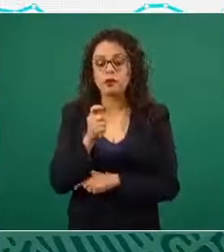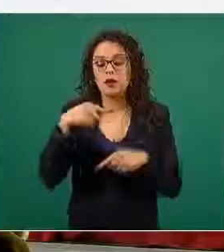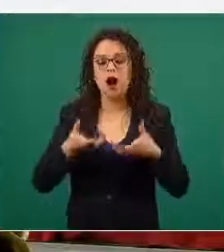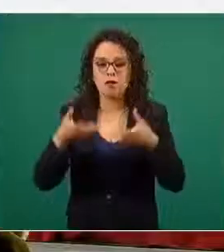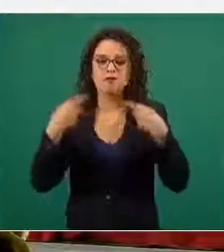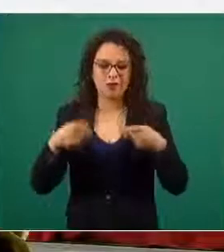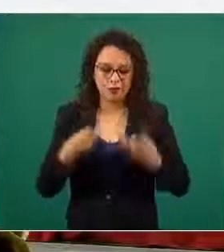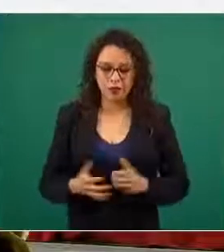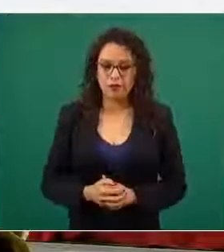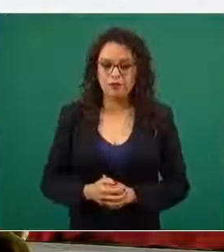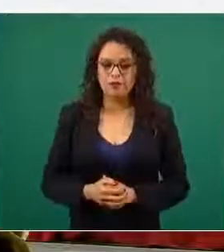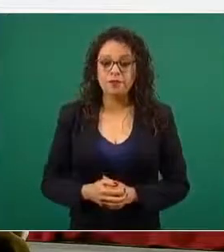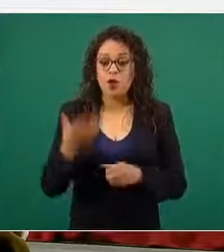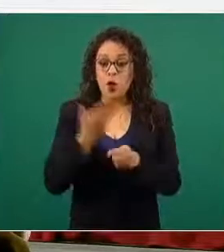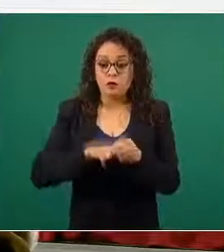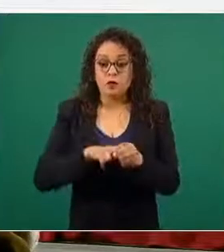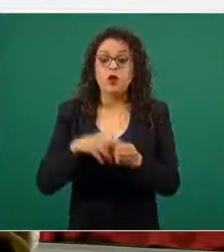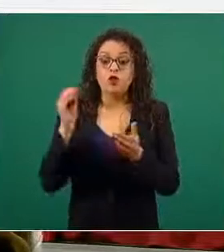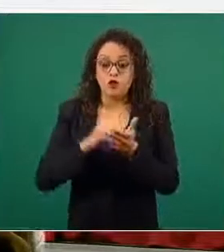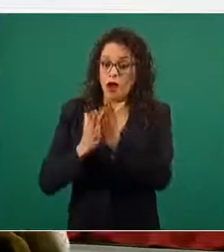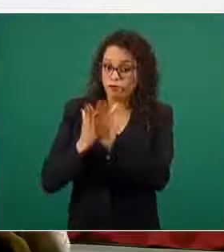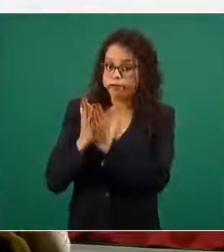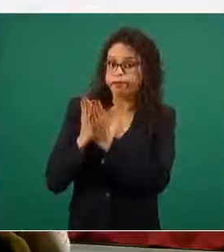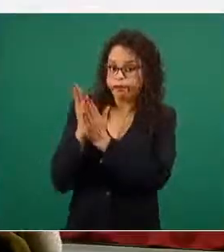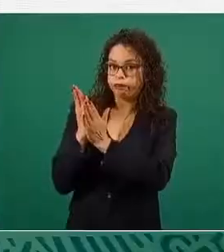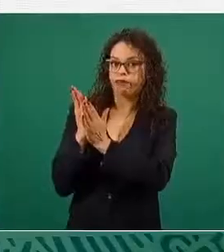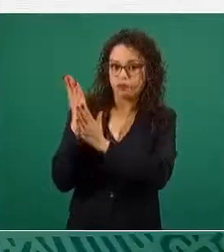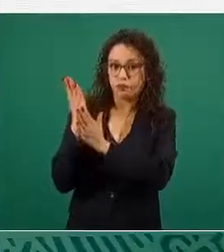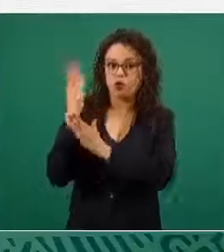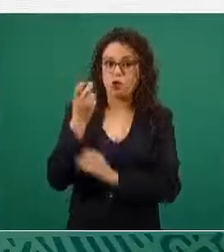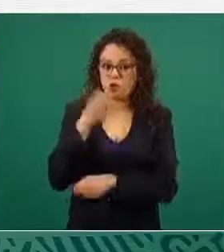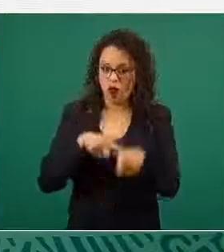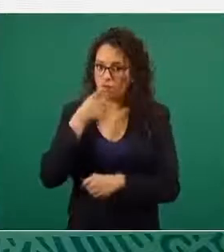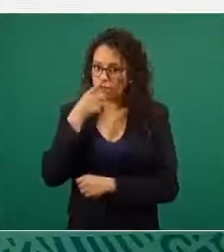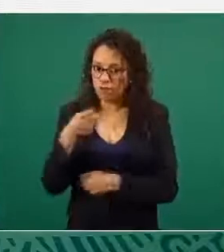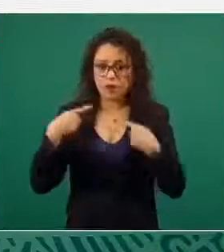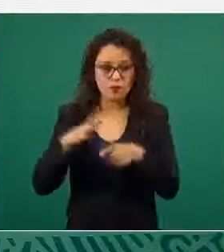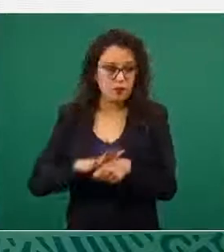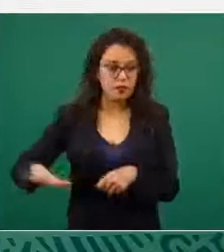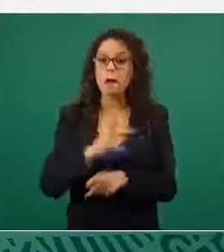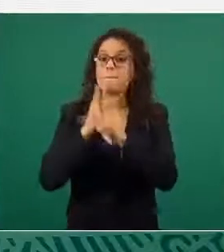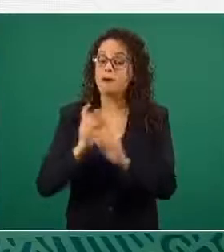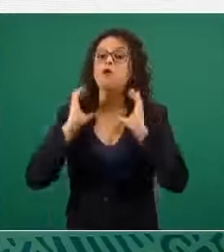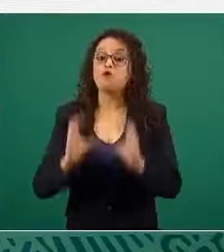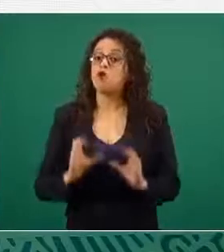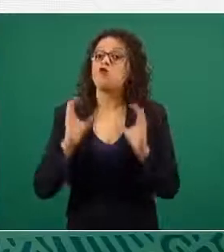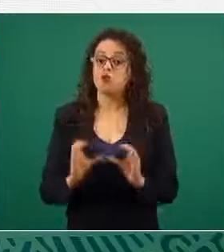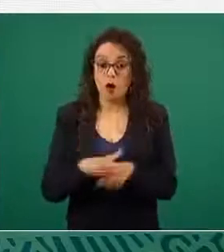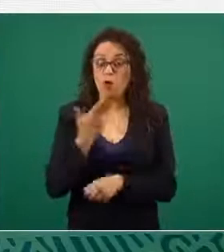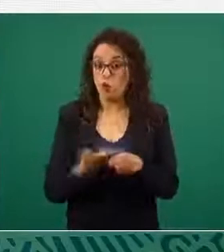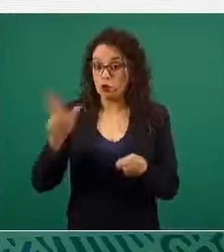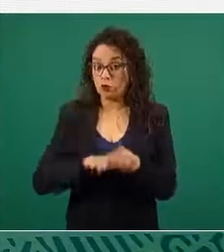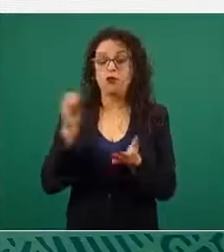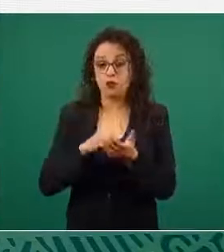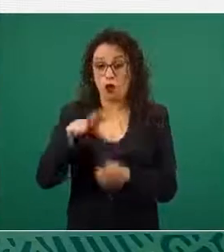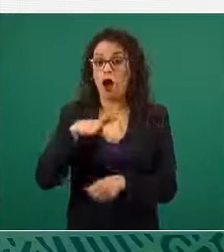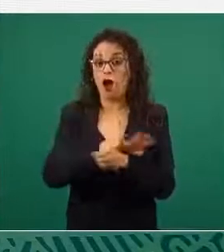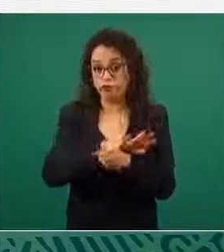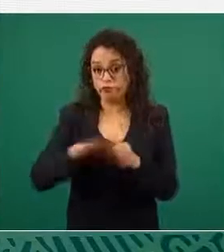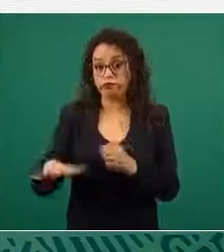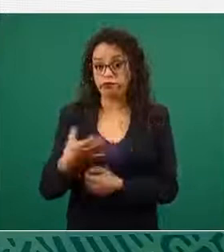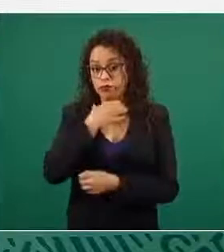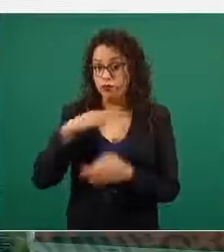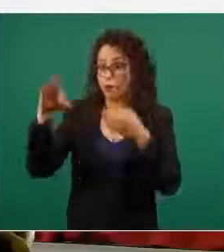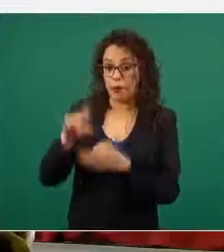público. La siguiente. Todavía las hospitalizaciones van en ascenso y por ello enfatizamos en el Valle de México prudencia. Prudencia porque todavía están muy llenos los hospitales, tenemos una reserva cercana